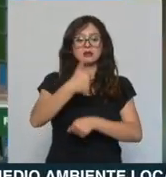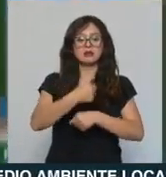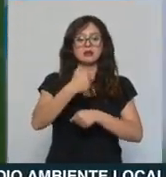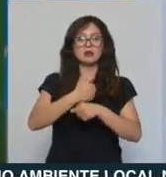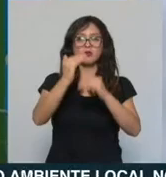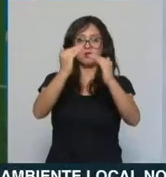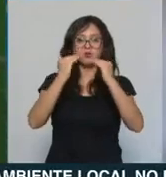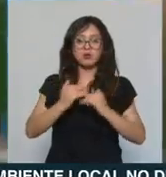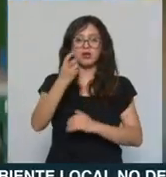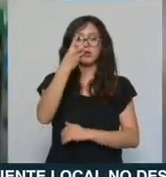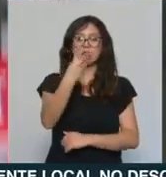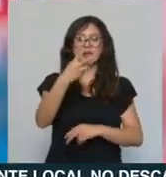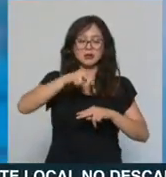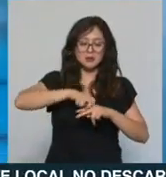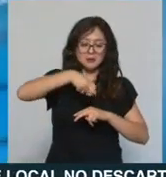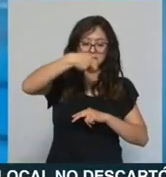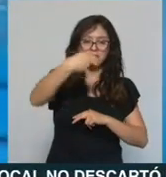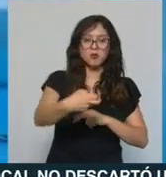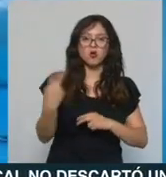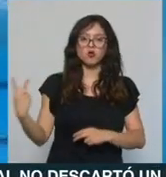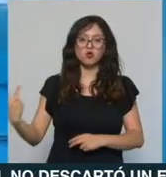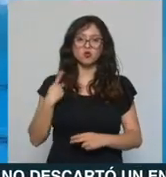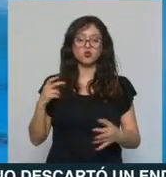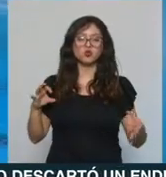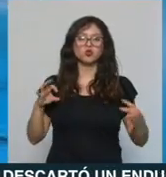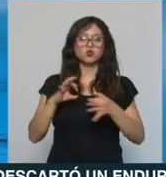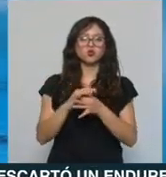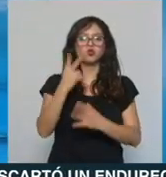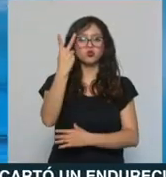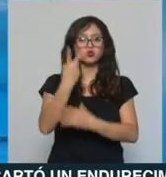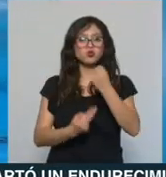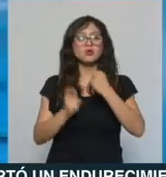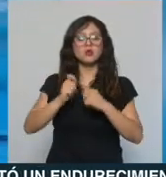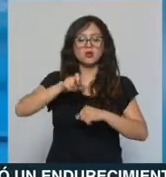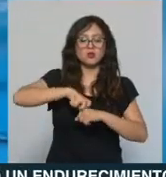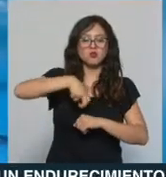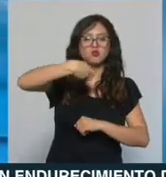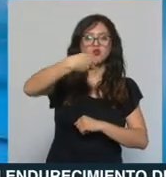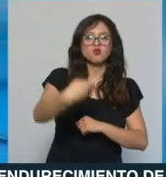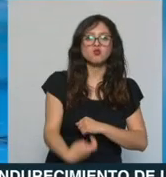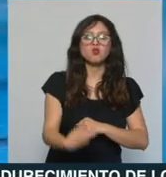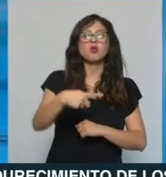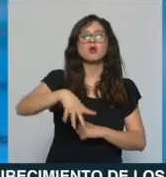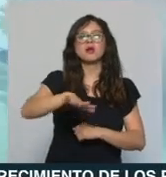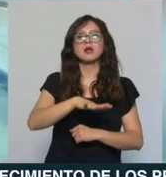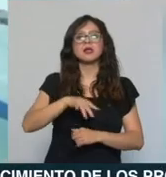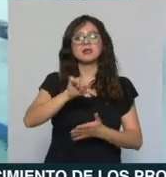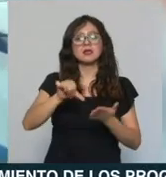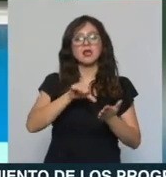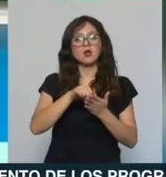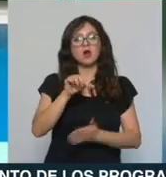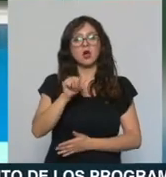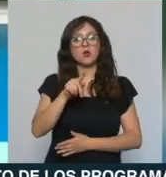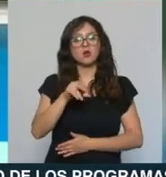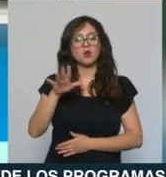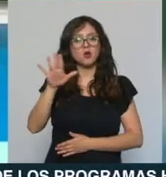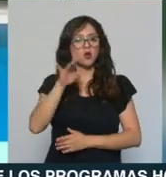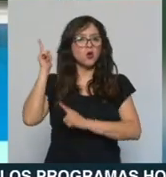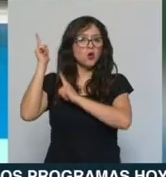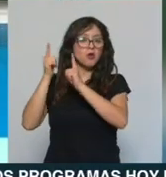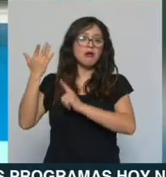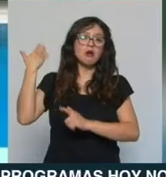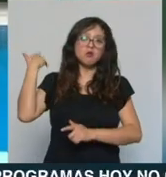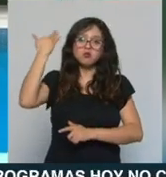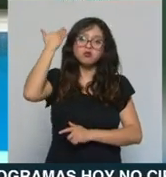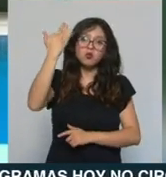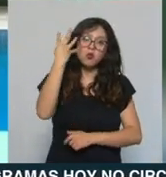3 metros sincronizados al iniciar la quinta y última parada de la Serie Mundial de Clavados que se realiza en el Centro Acuático de Londres tras una ausencia de 4 años.